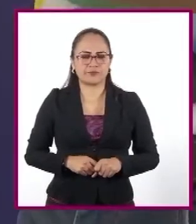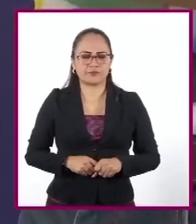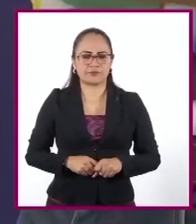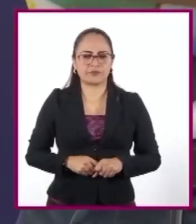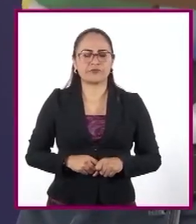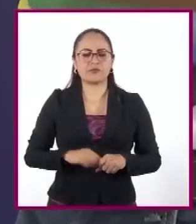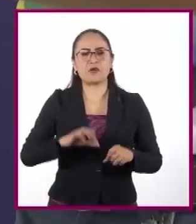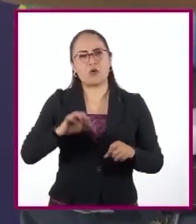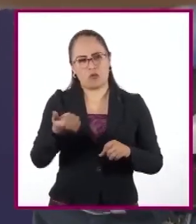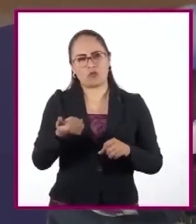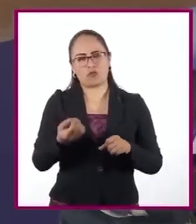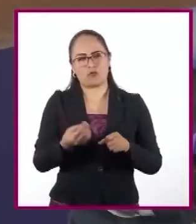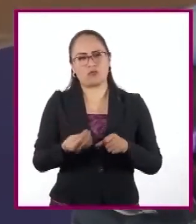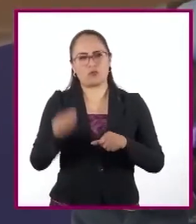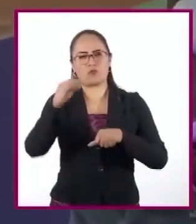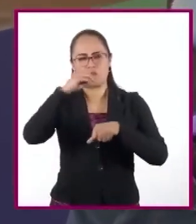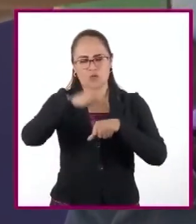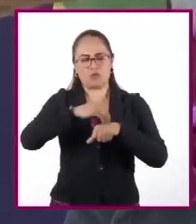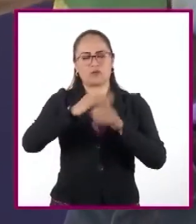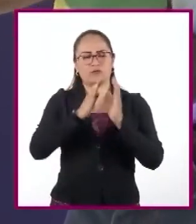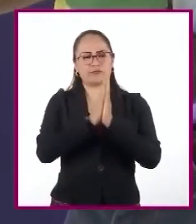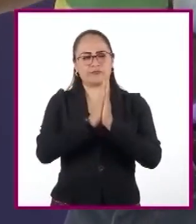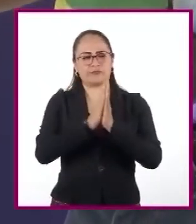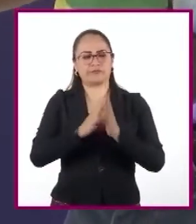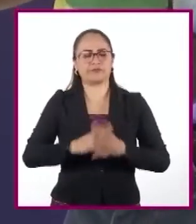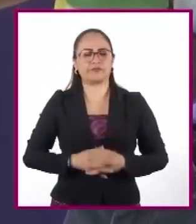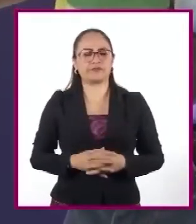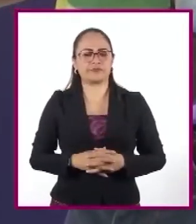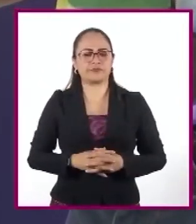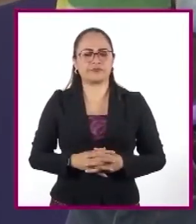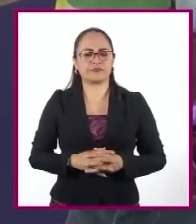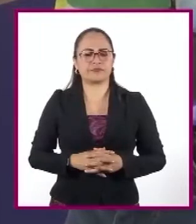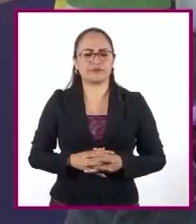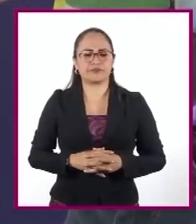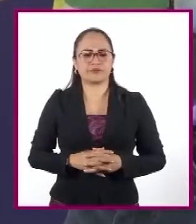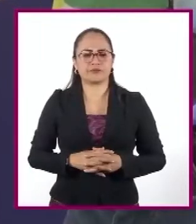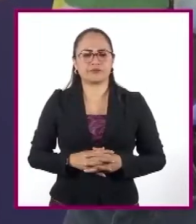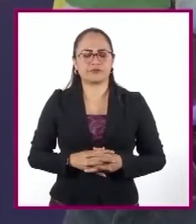Introducimos el otro, maestra, por favor. Claro.